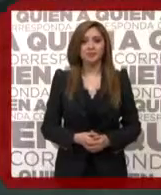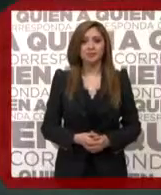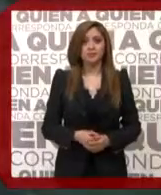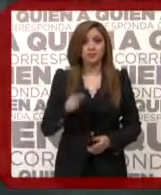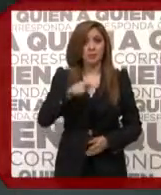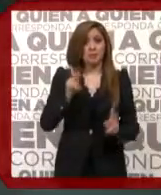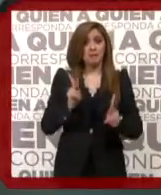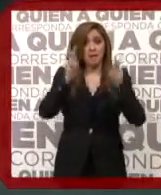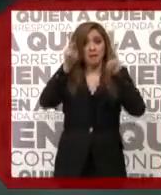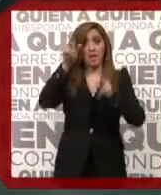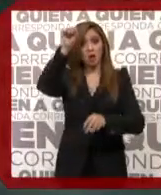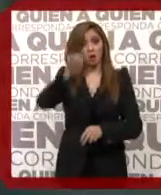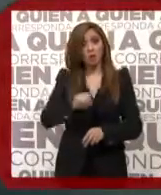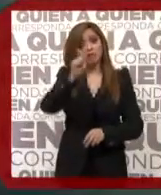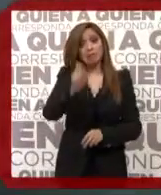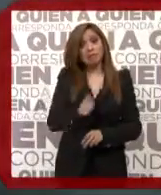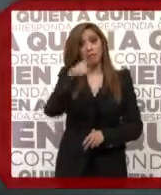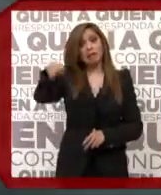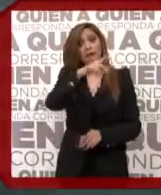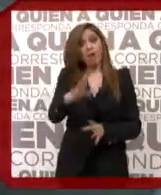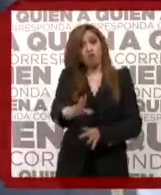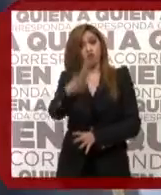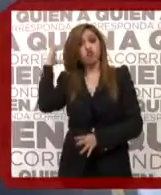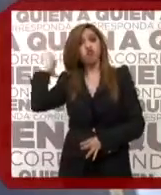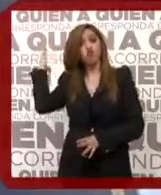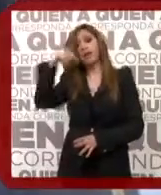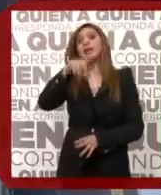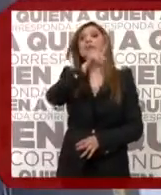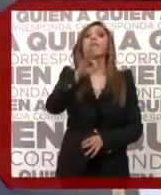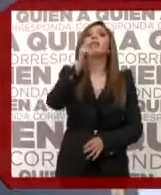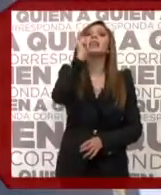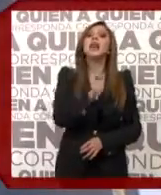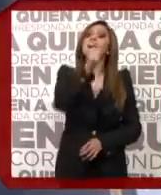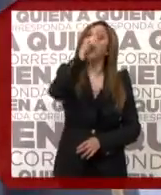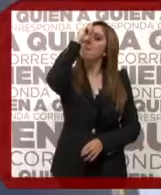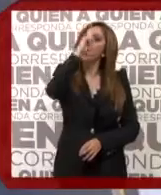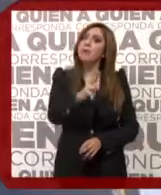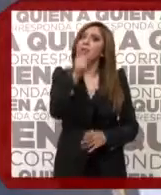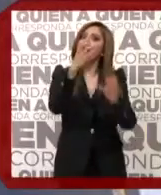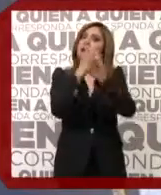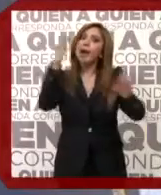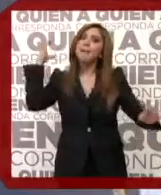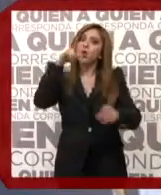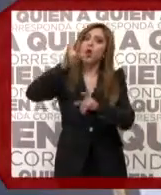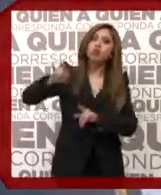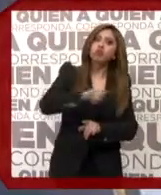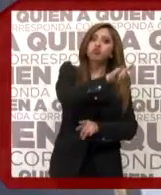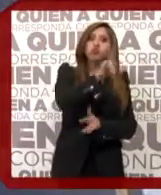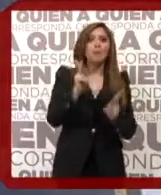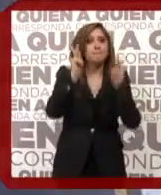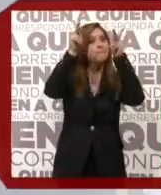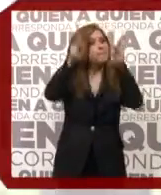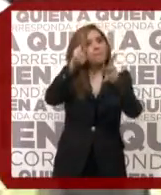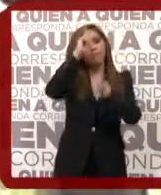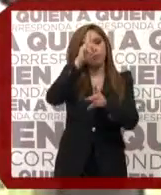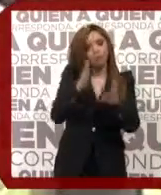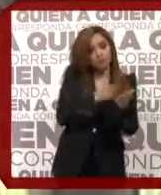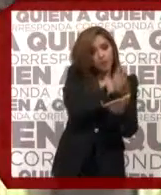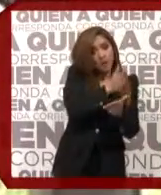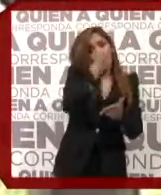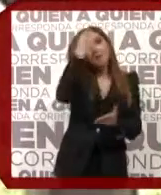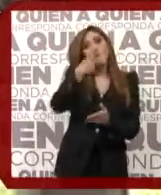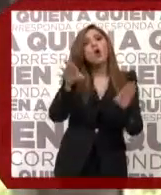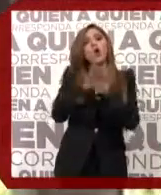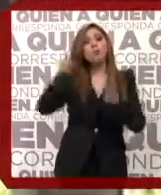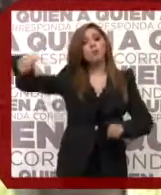el periférico es una de las vías más rápidas del Distrito Federal está prohibido que los camiones de carga circulen sobre sus carriles centrales para tal